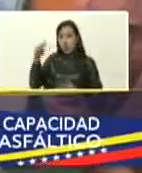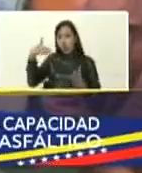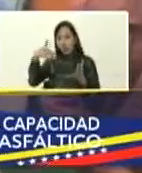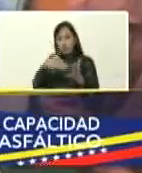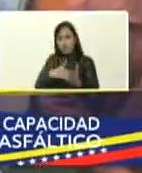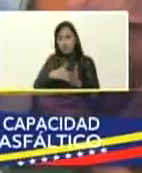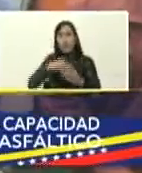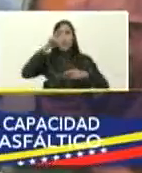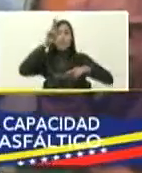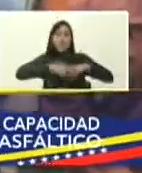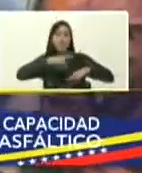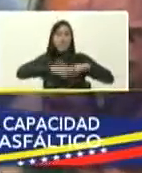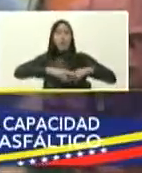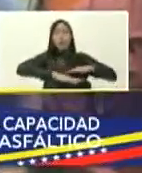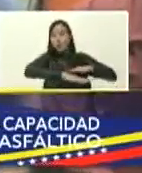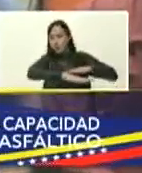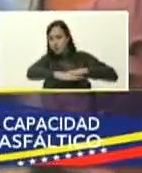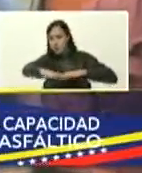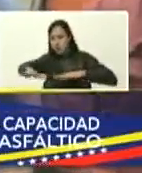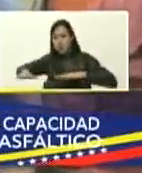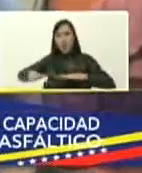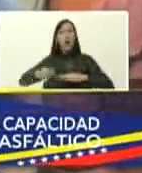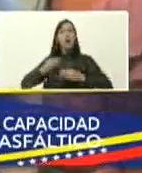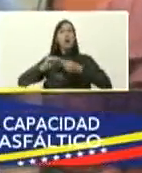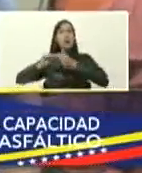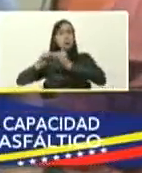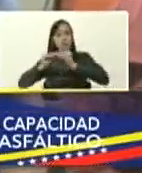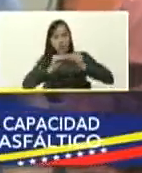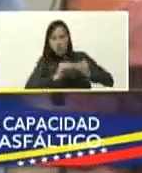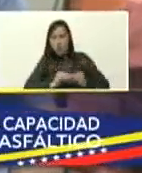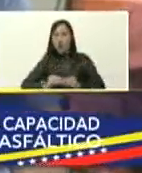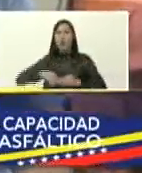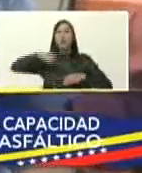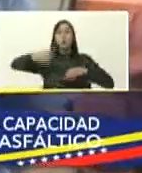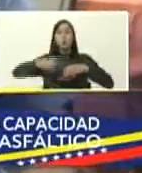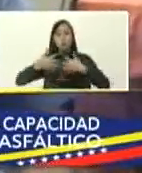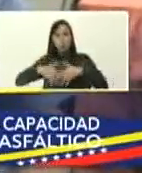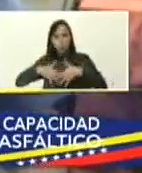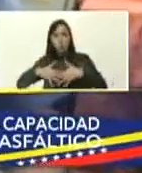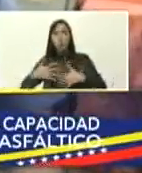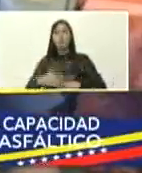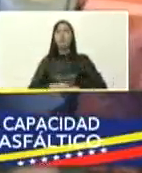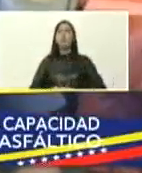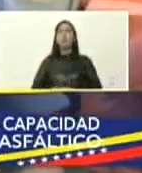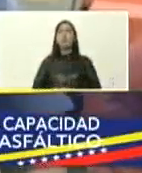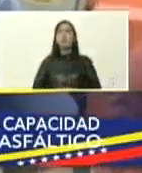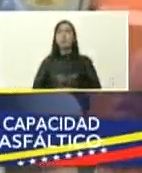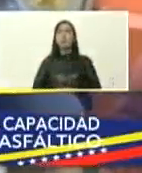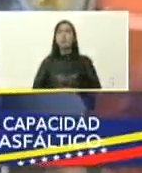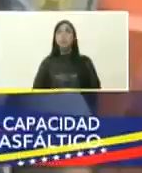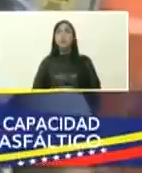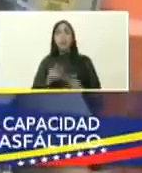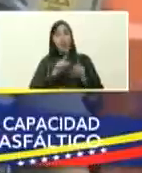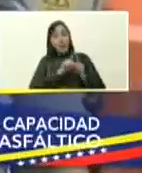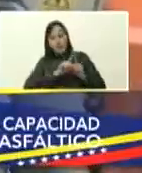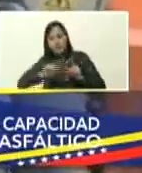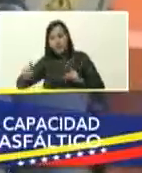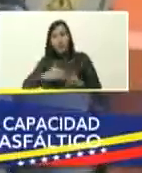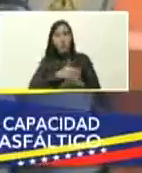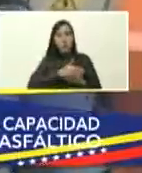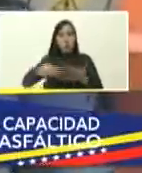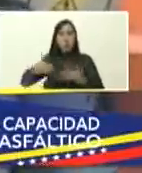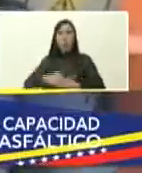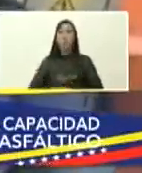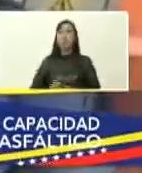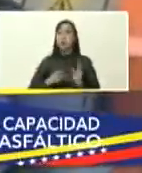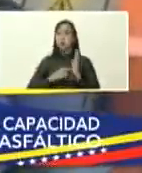mantos mensuales. Nuestra capacidad instalada es de 1 millón de metros y tenemos presencia